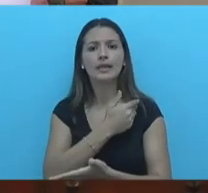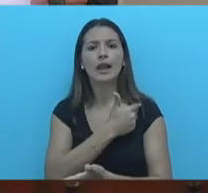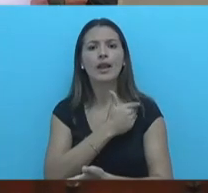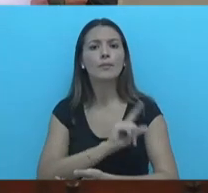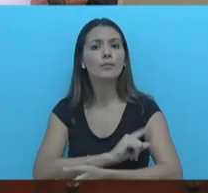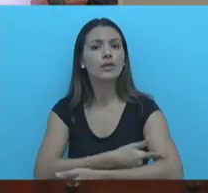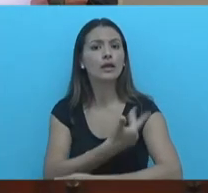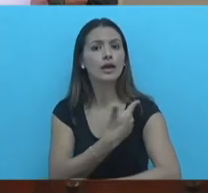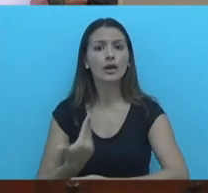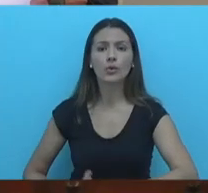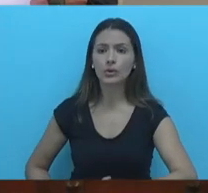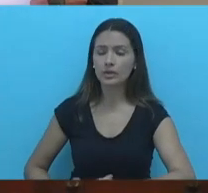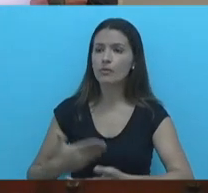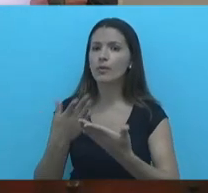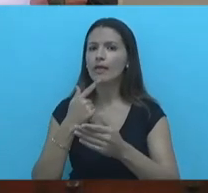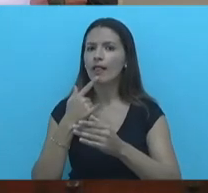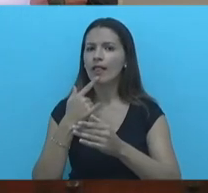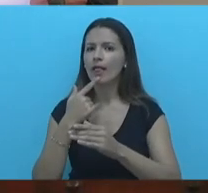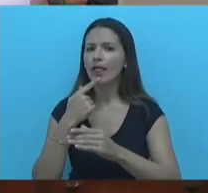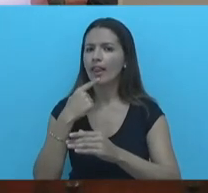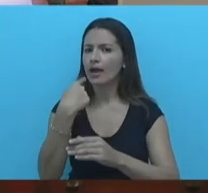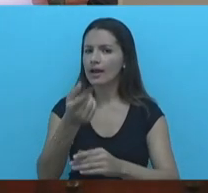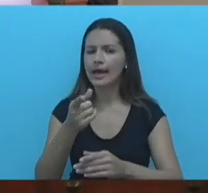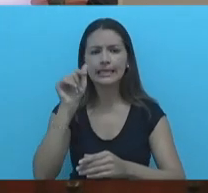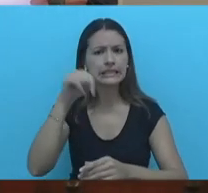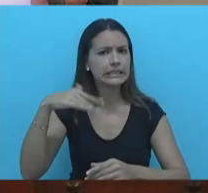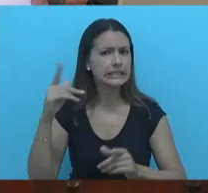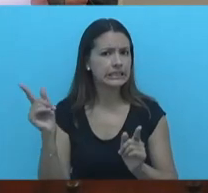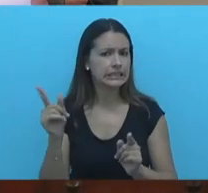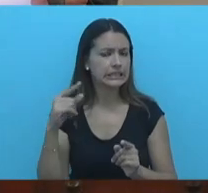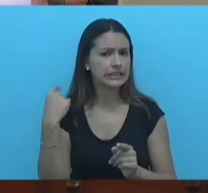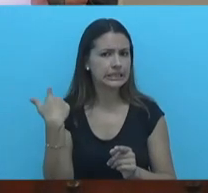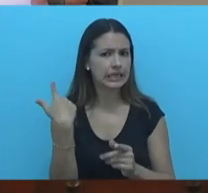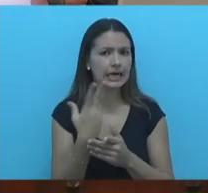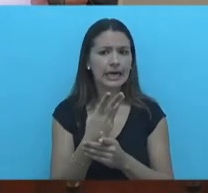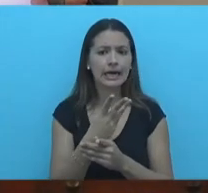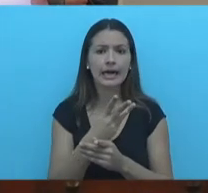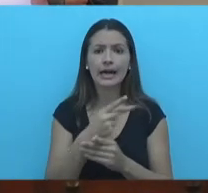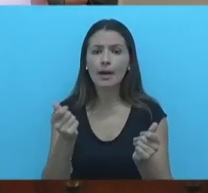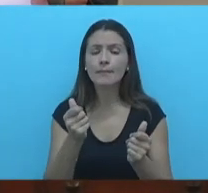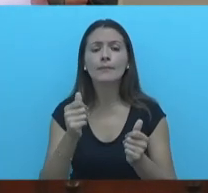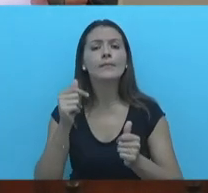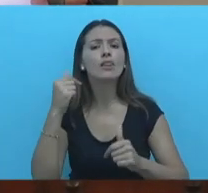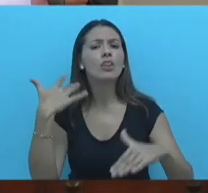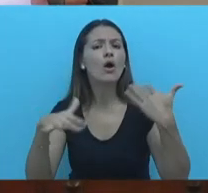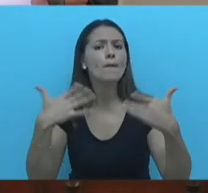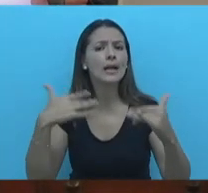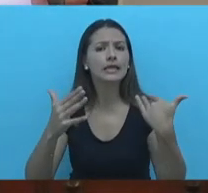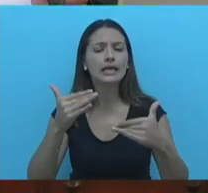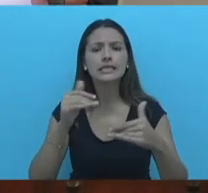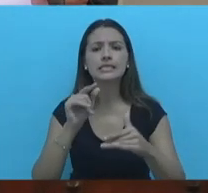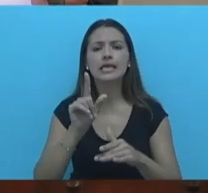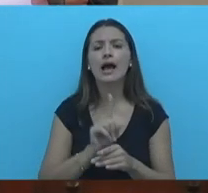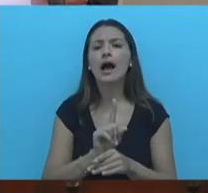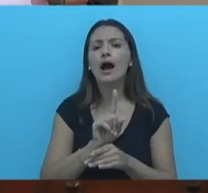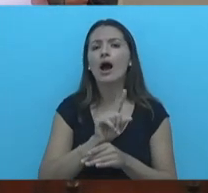que corresponda, proceda a declarar de forma inmediata la emergencia agropecuaria y o desastre en los departamentos de la provincia de Santa Fe